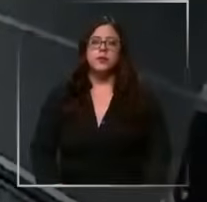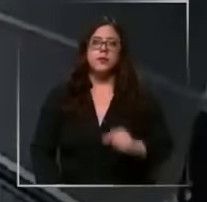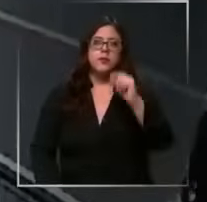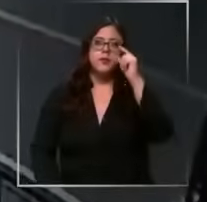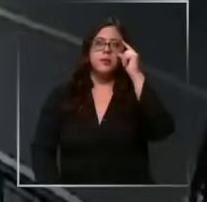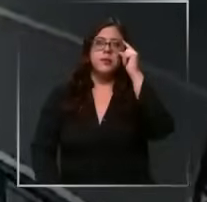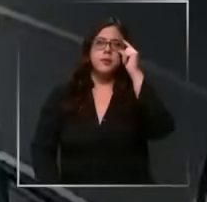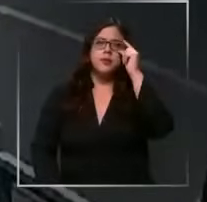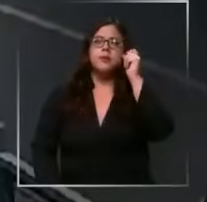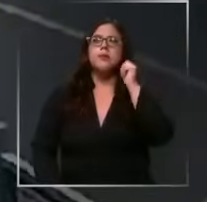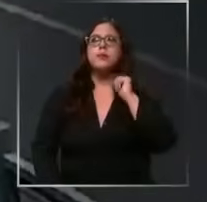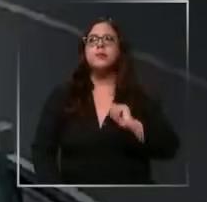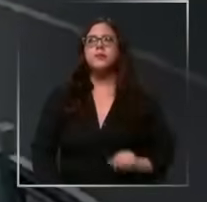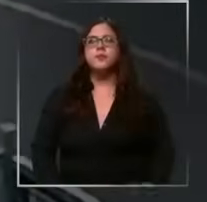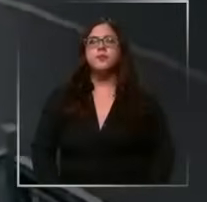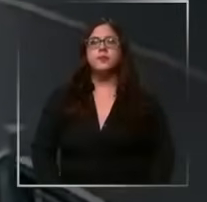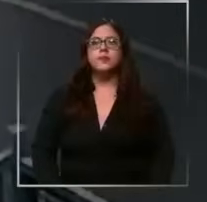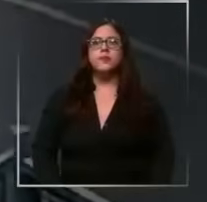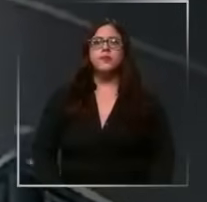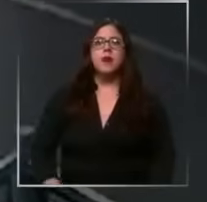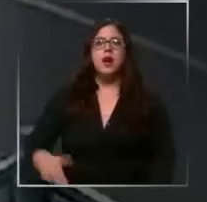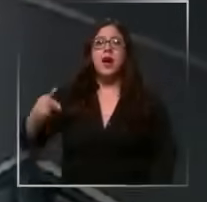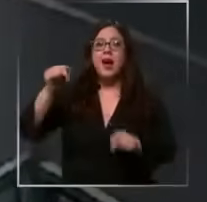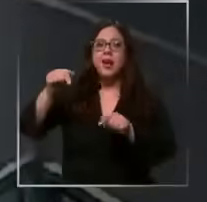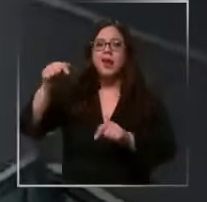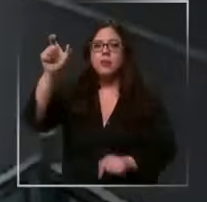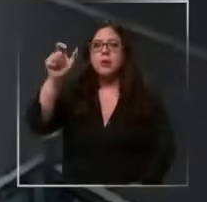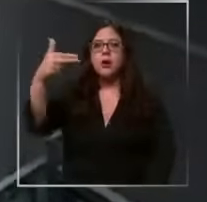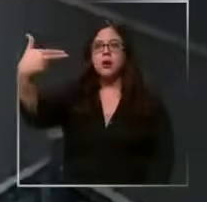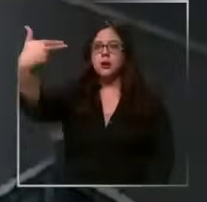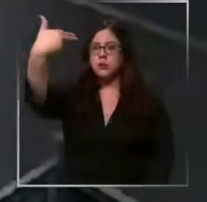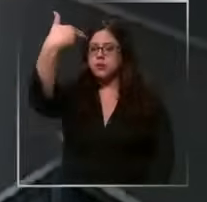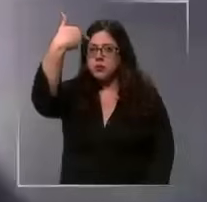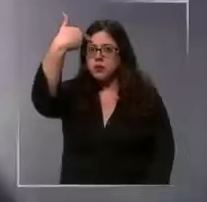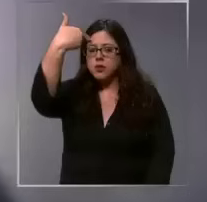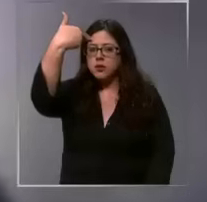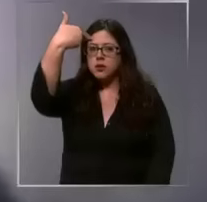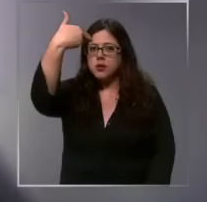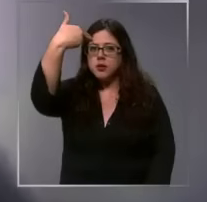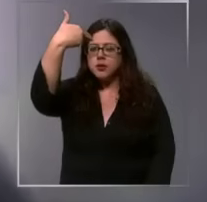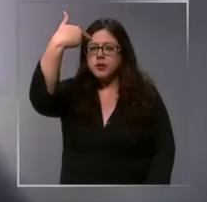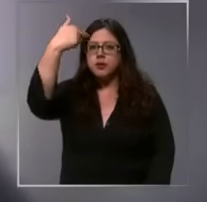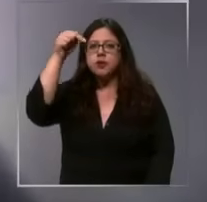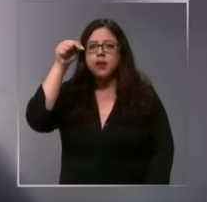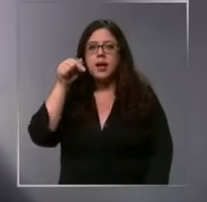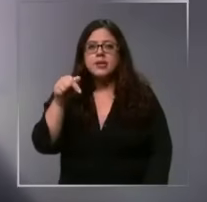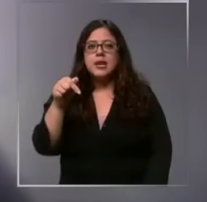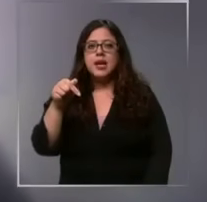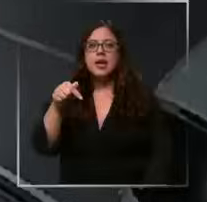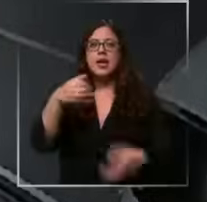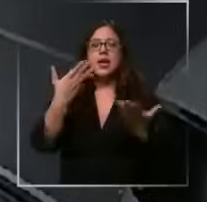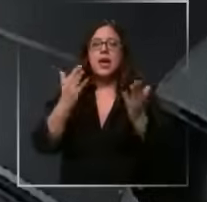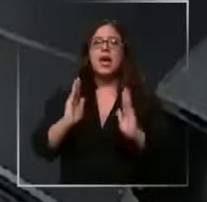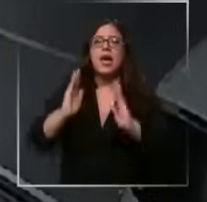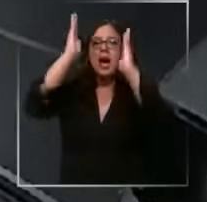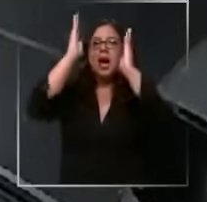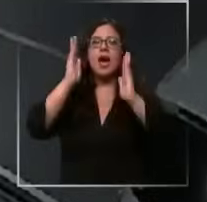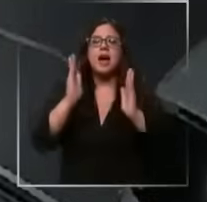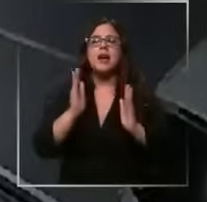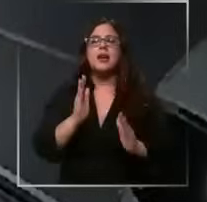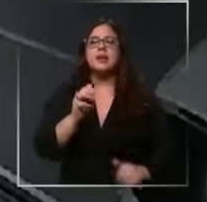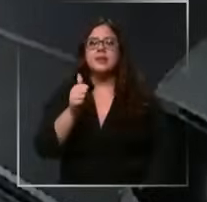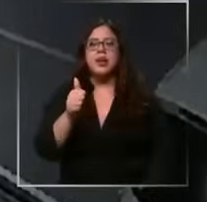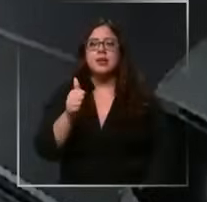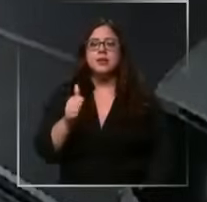Lo apuntaron con un arma en la frente. Ahí tuvo que decir. Y de ahí se fueron a la Torre 6.